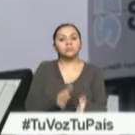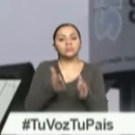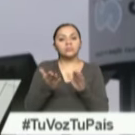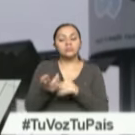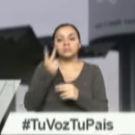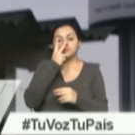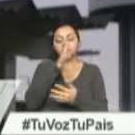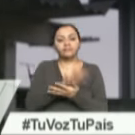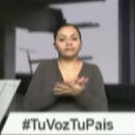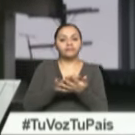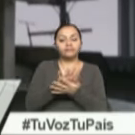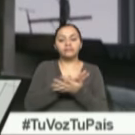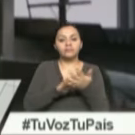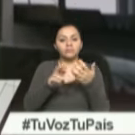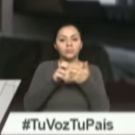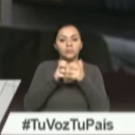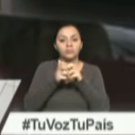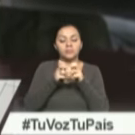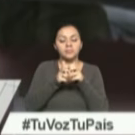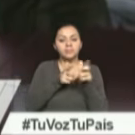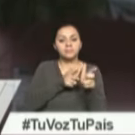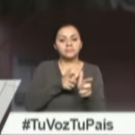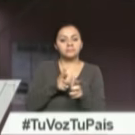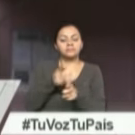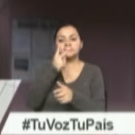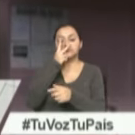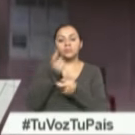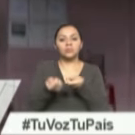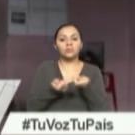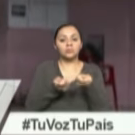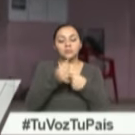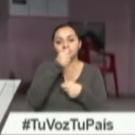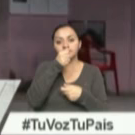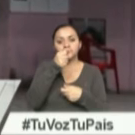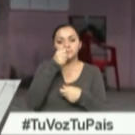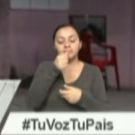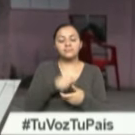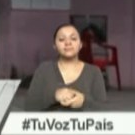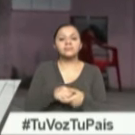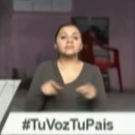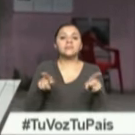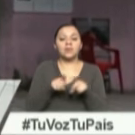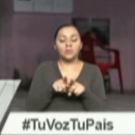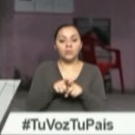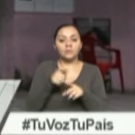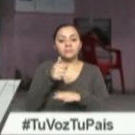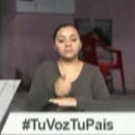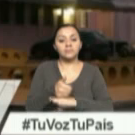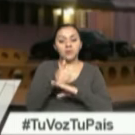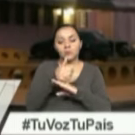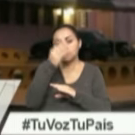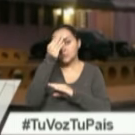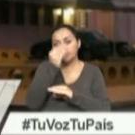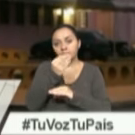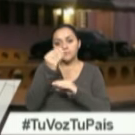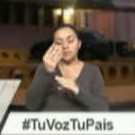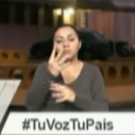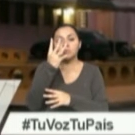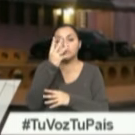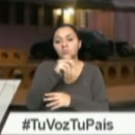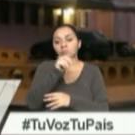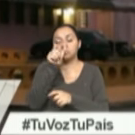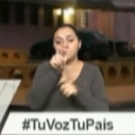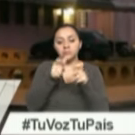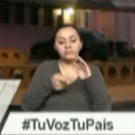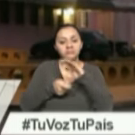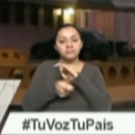sangriento motín en plena guerra entre grupos criminales por el control del narcotráfico. Asimismo, las autoridades informaron de otros 4 asesinados en